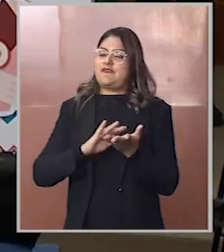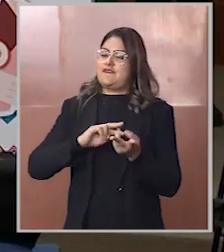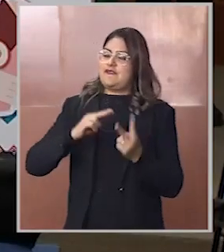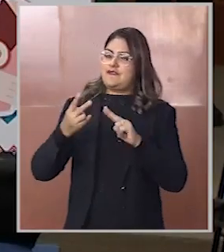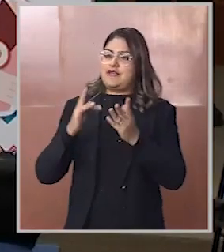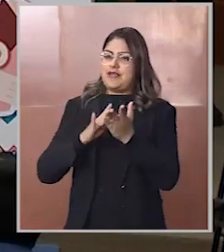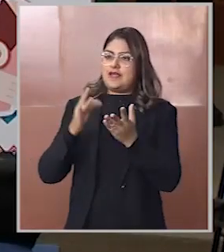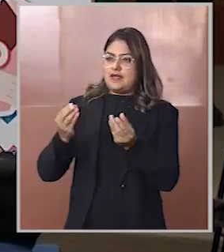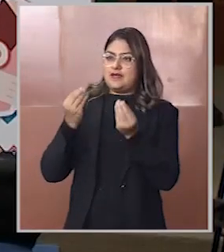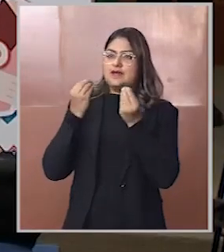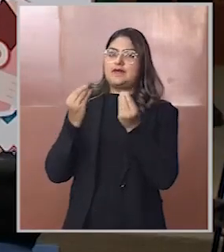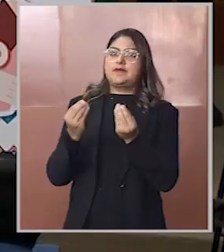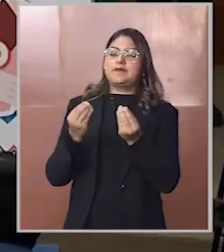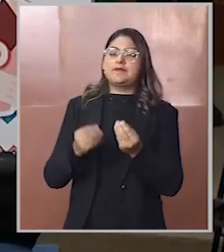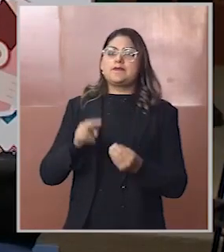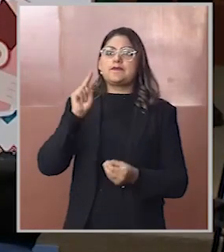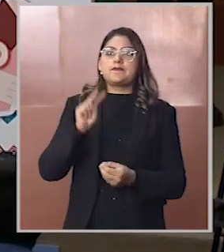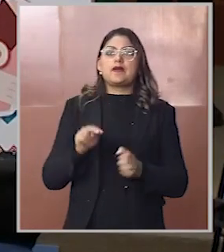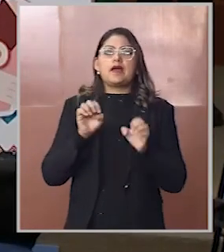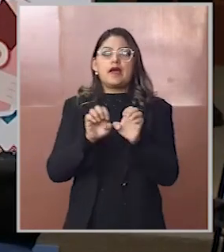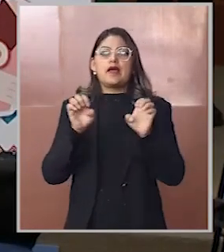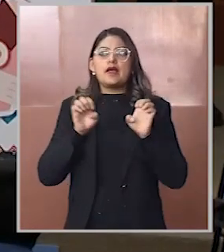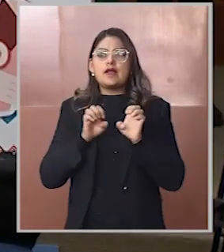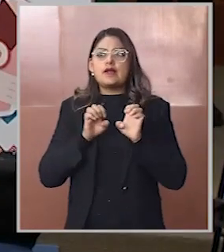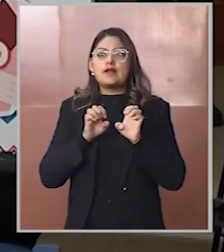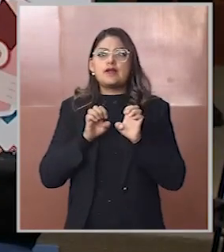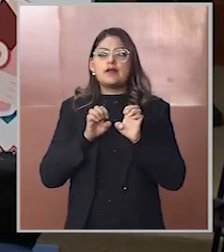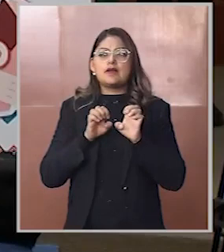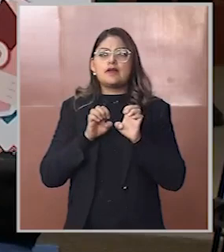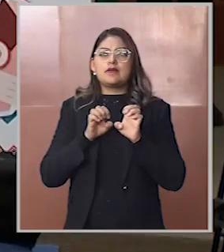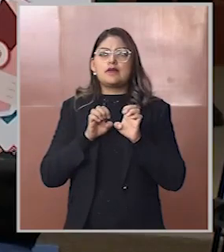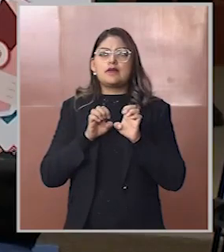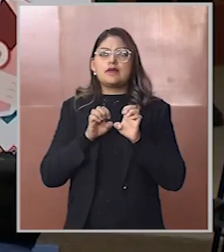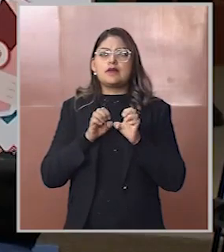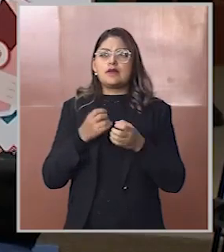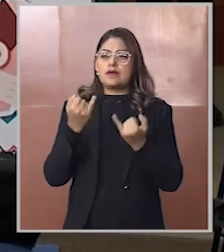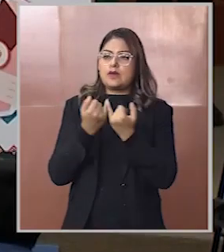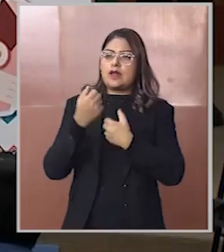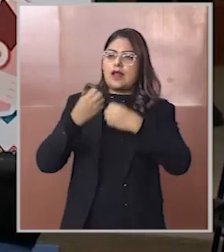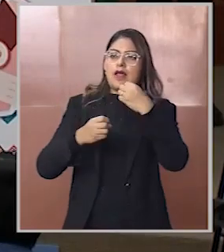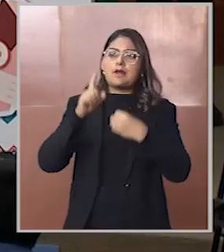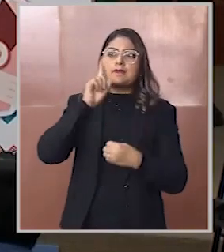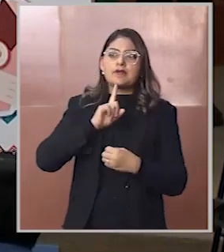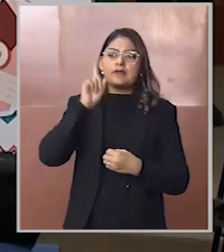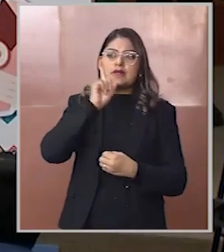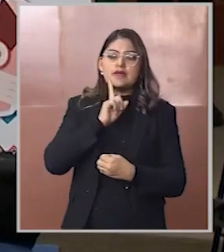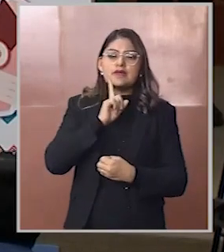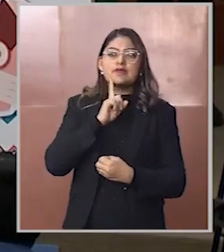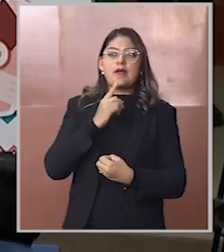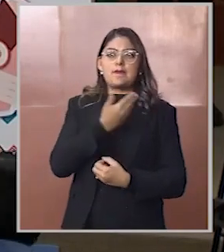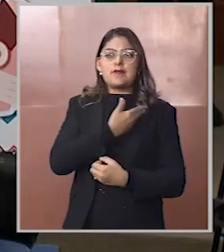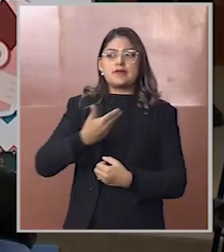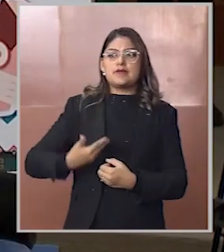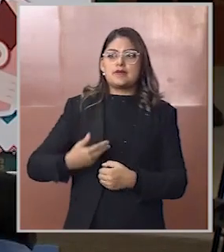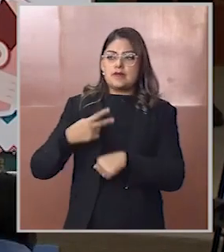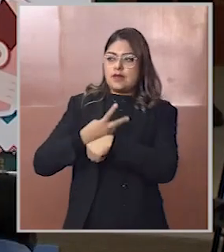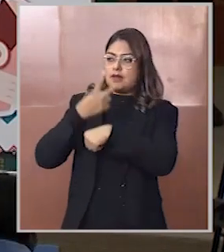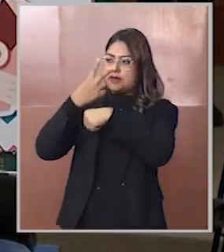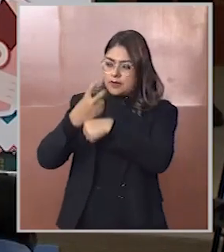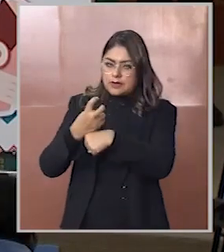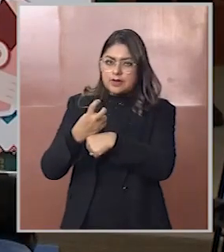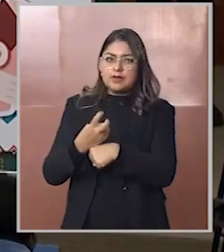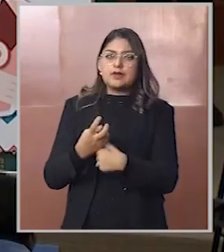dirección general a todo el equipo a la ministra presidenta por esta por esta invitación